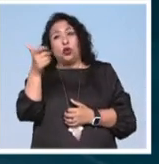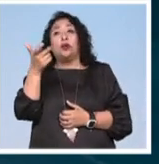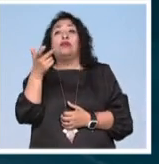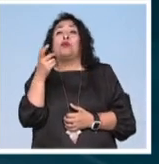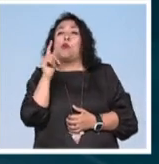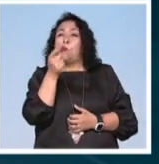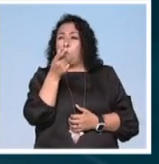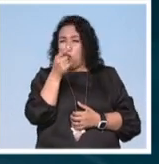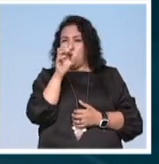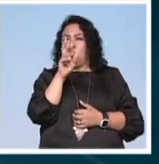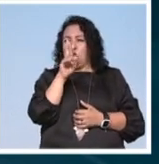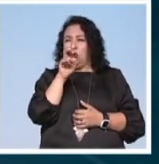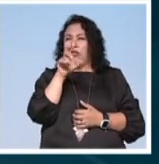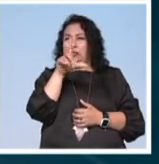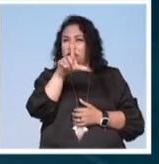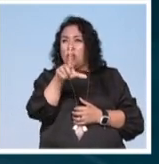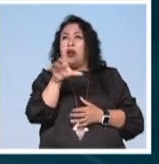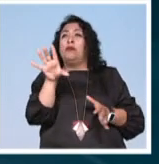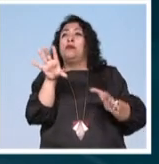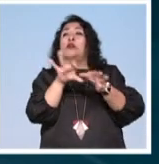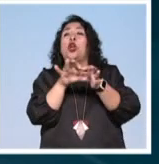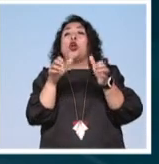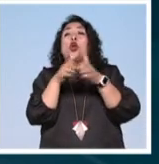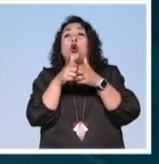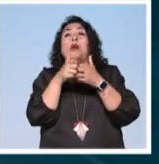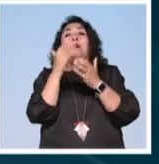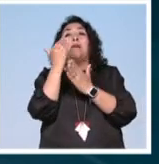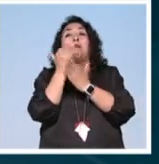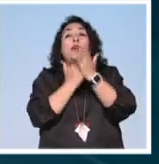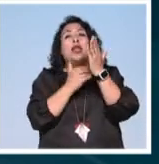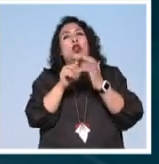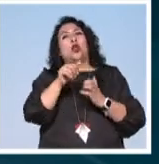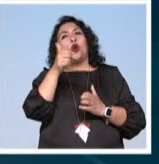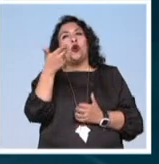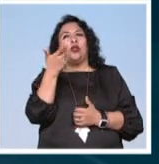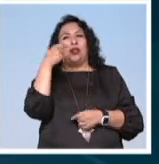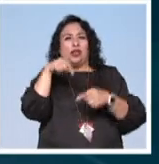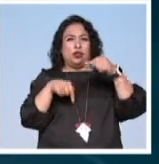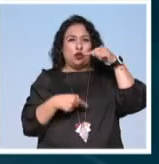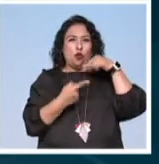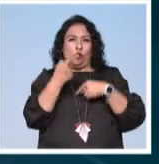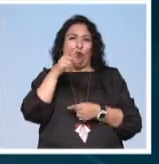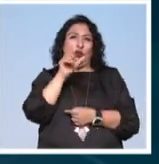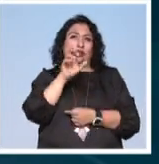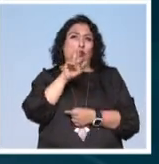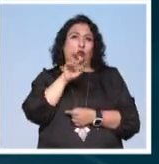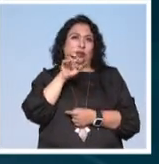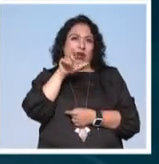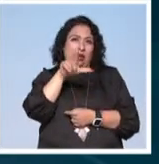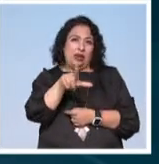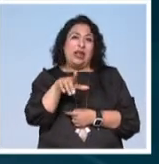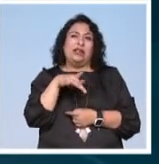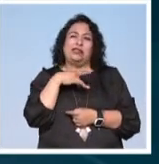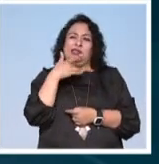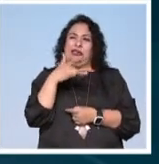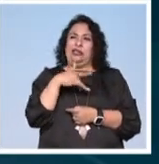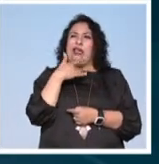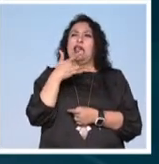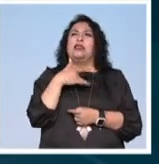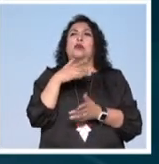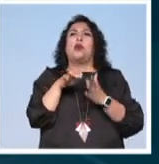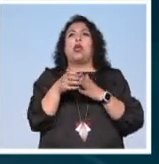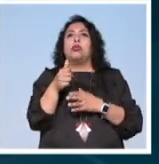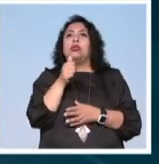niveles bajos de cortisol están asociados a la reducción de otras hormonas suprarrenales y provoca síntomas como